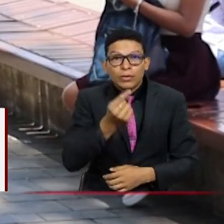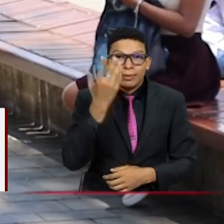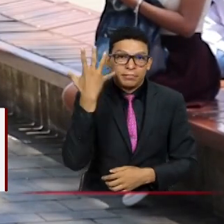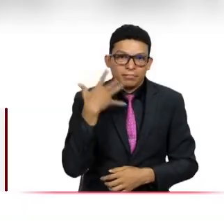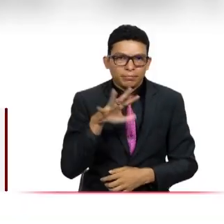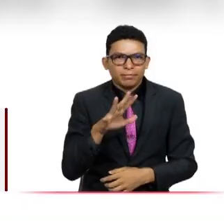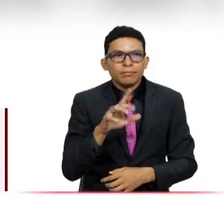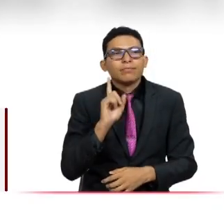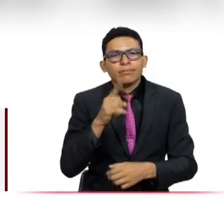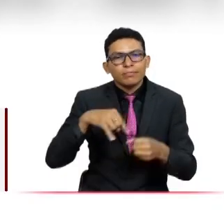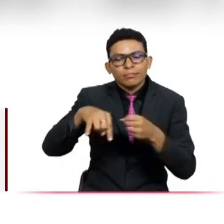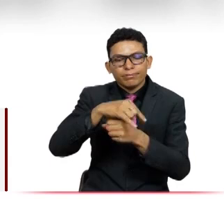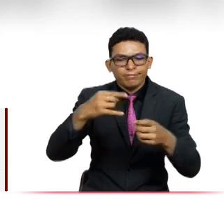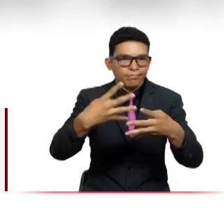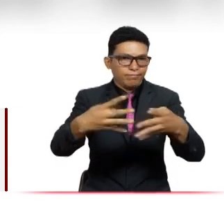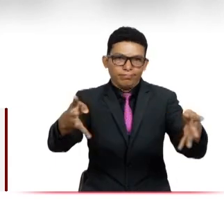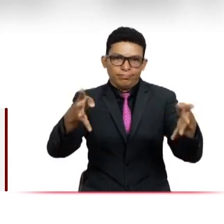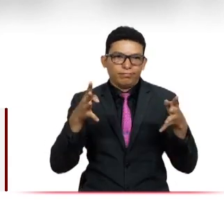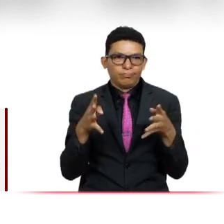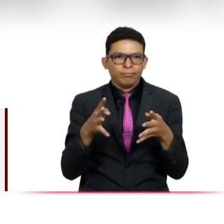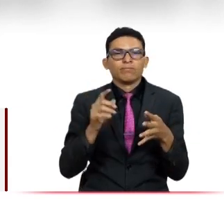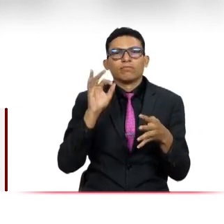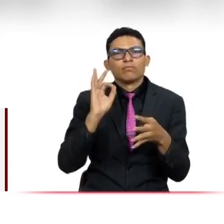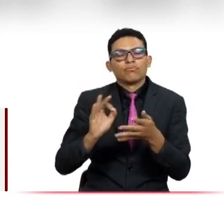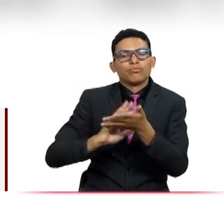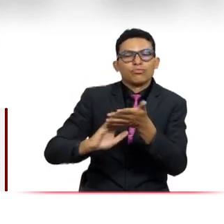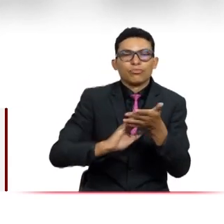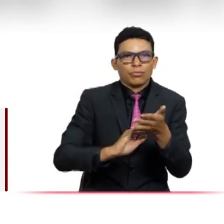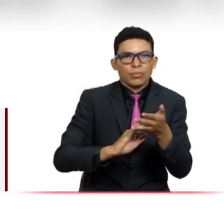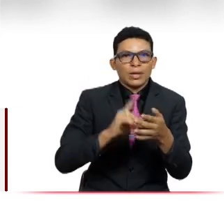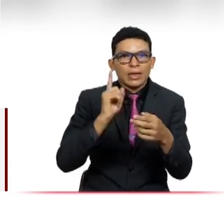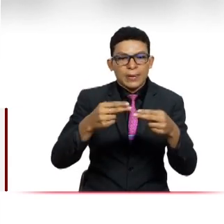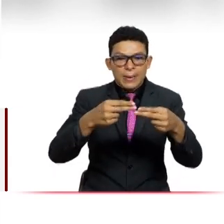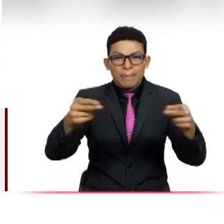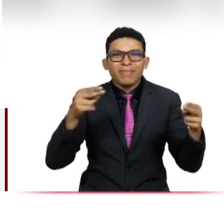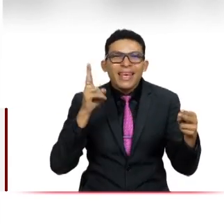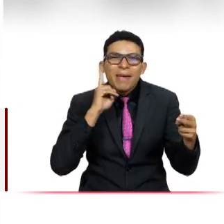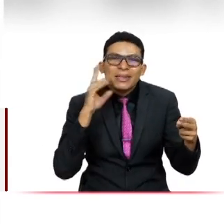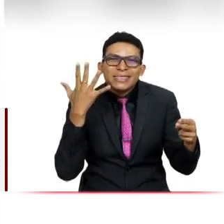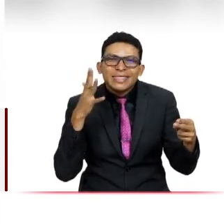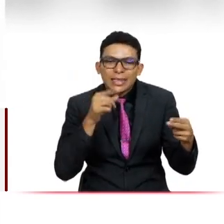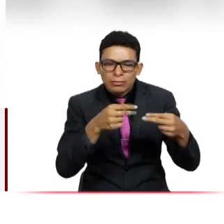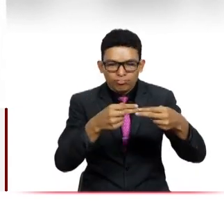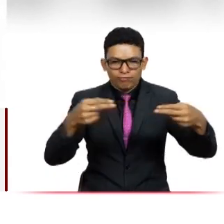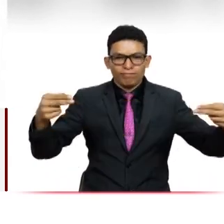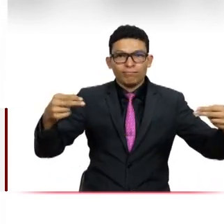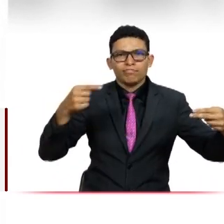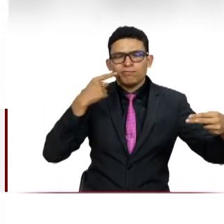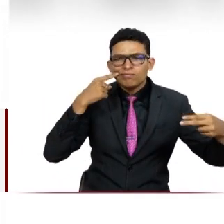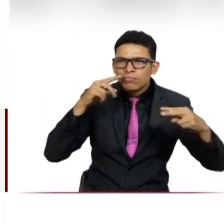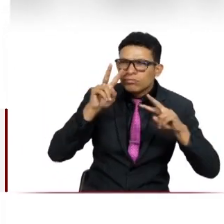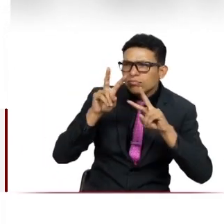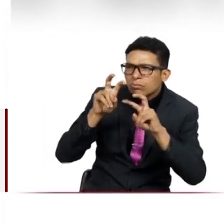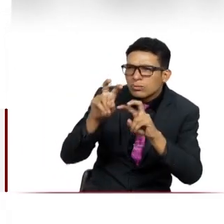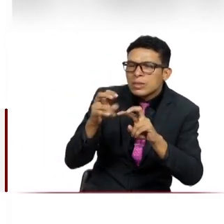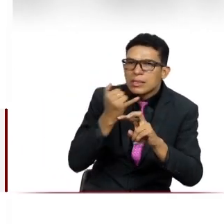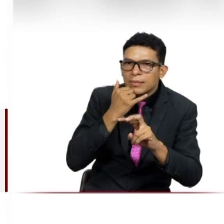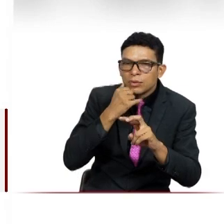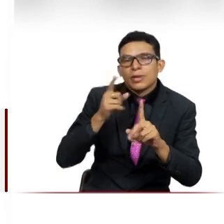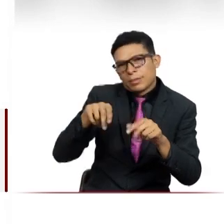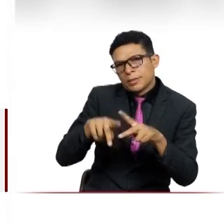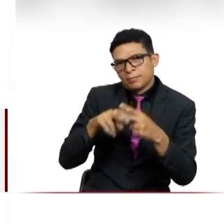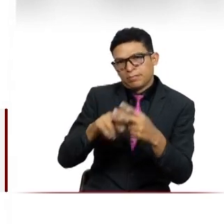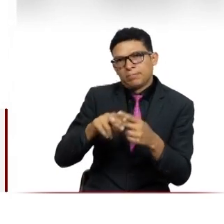días esta zona estará señalizada y delimitada con cinta de seguridad mientras se realiza la revisión técnica y las labores